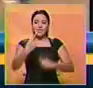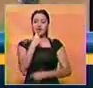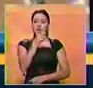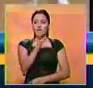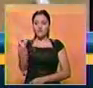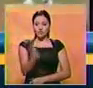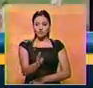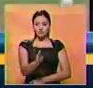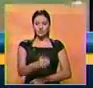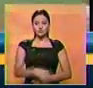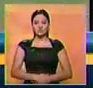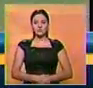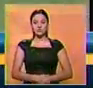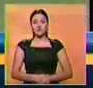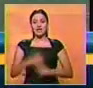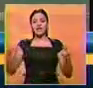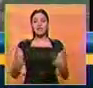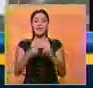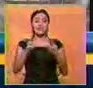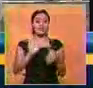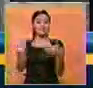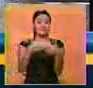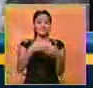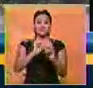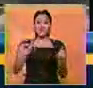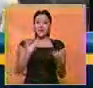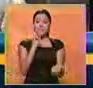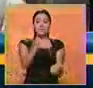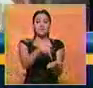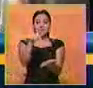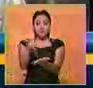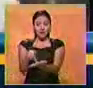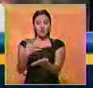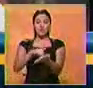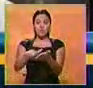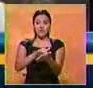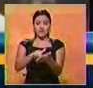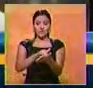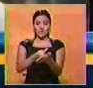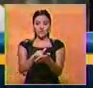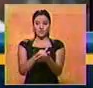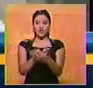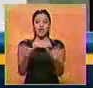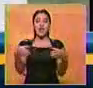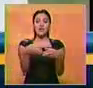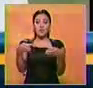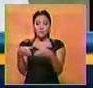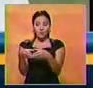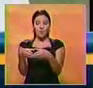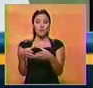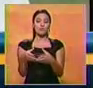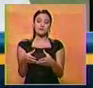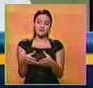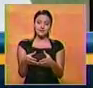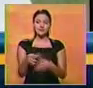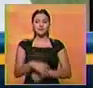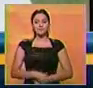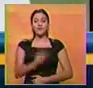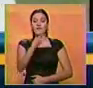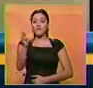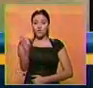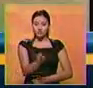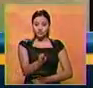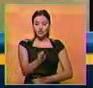Un encuentro que sellaba las aspiraciones clasificatorias de los Yankees de Nueva York. El conjunto de